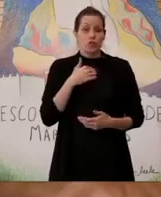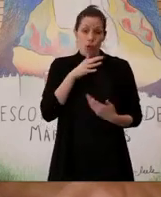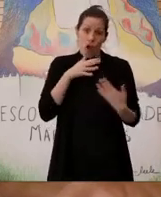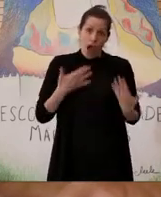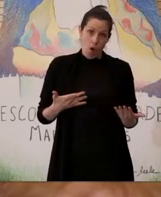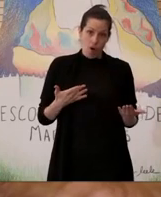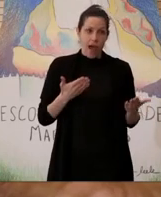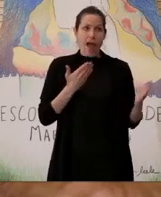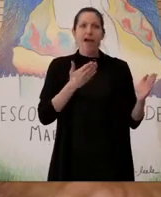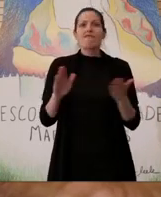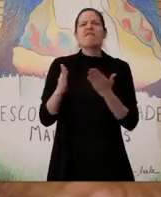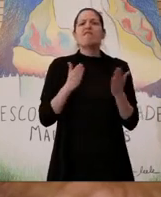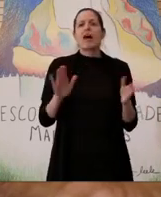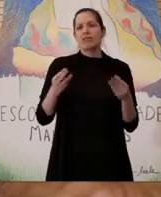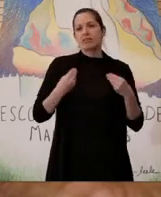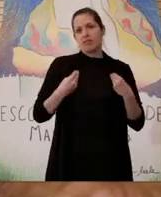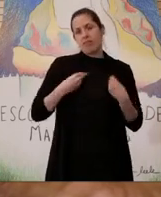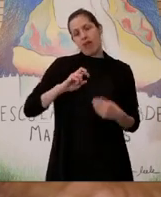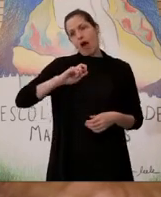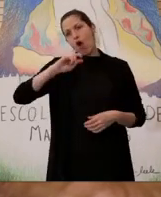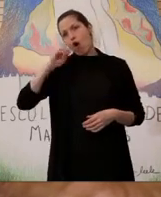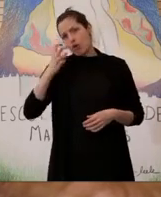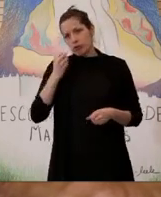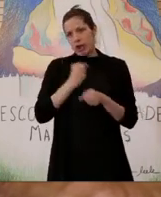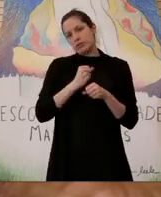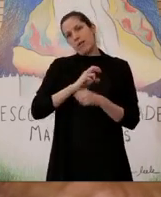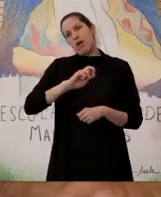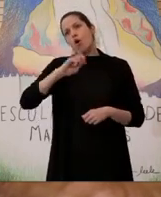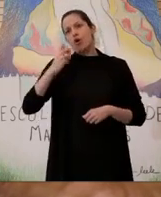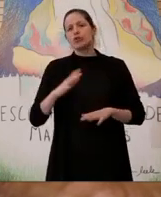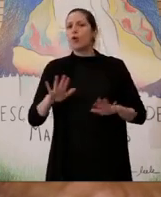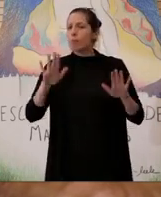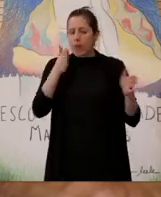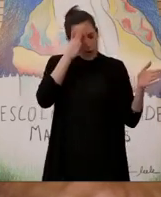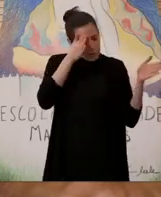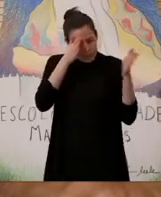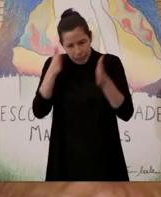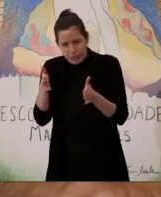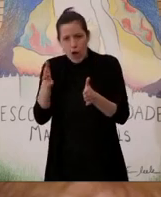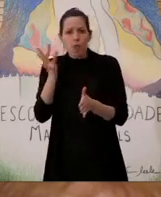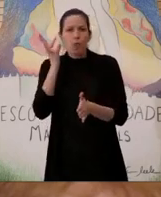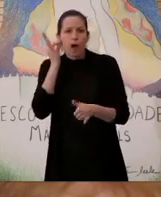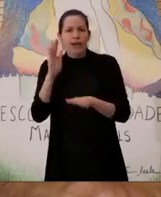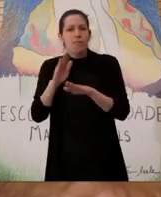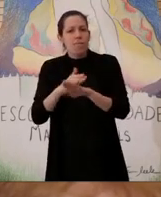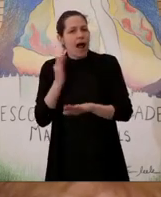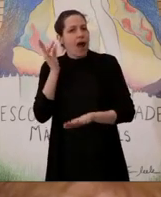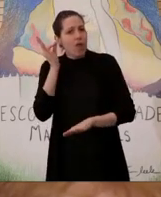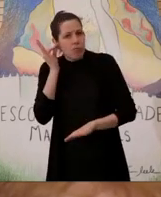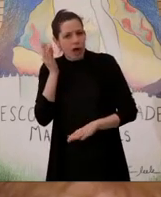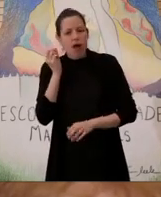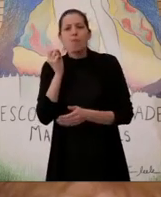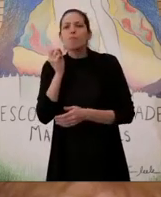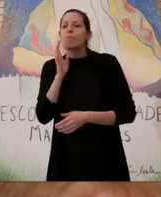fases también la vida y trabajo en otras cosas siempre con hipor y paras mujeres eso siempre o de feminismo se nace y se muere